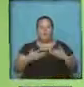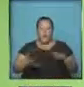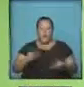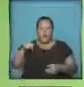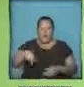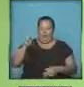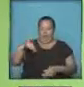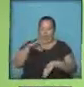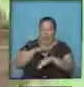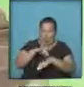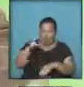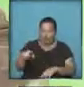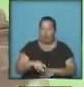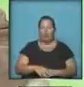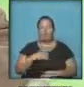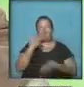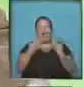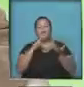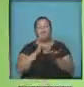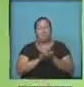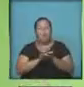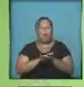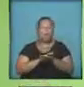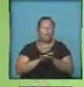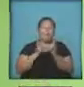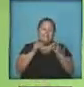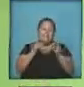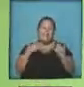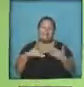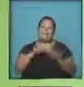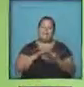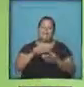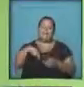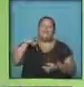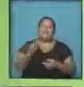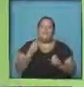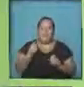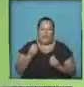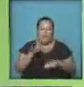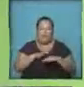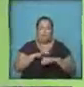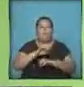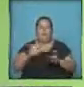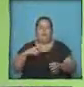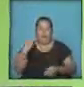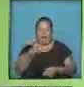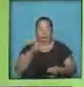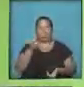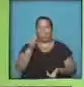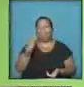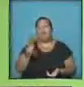Bueno, estamos con el doctor Patricio Jacobella. Vamos a hablar de algo que tiene que ver con las consecuencias de tomar malas decisiones, ¿no?